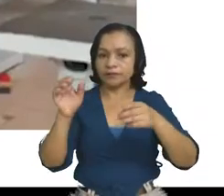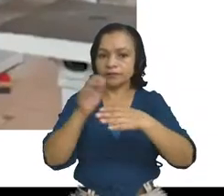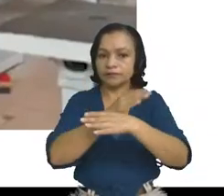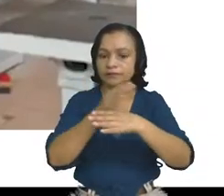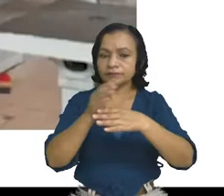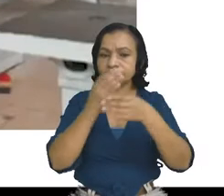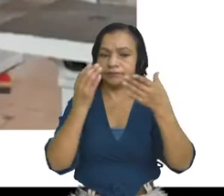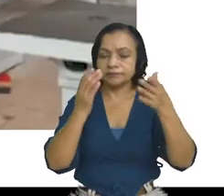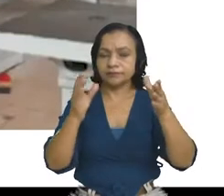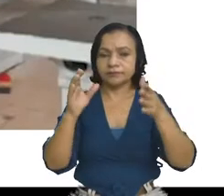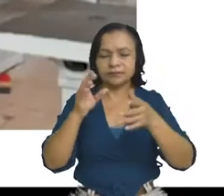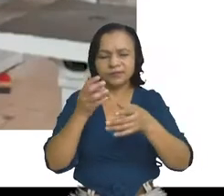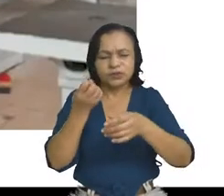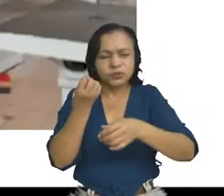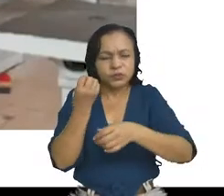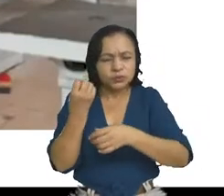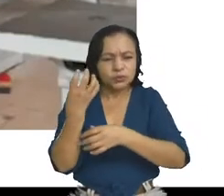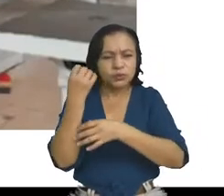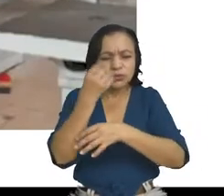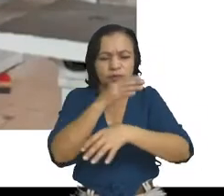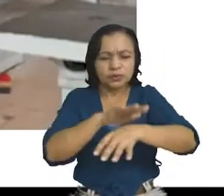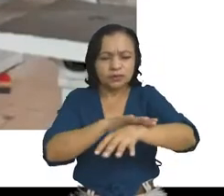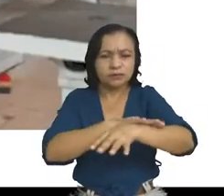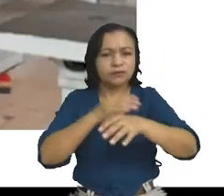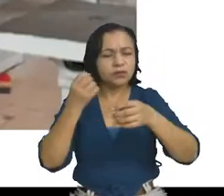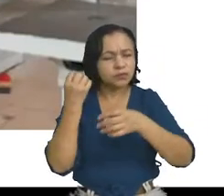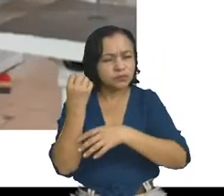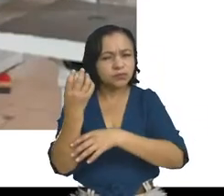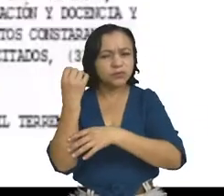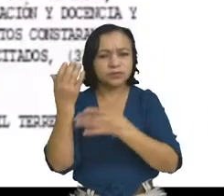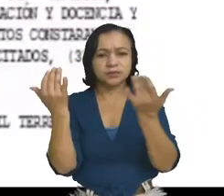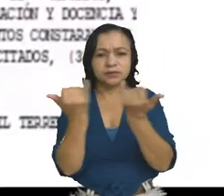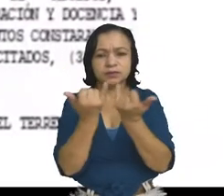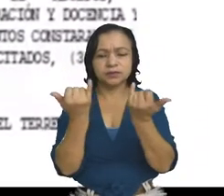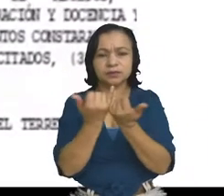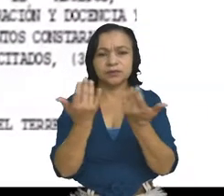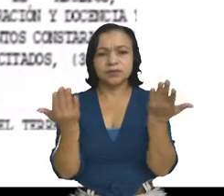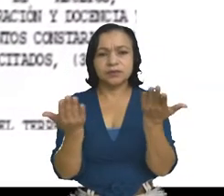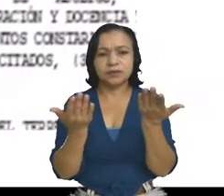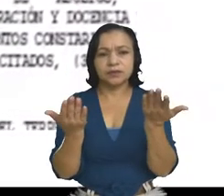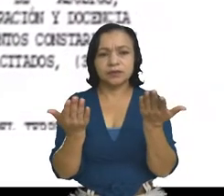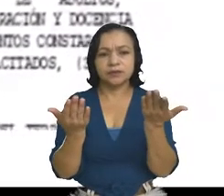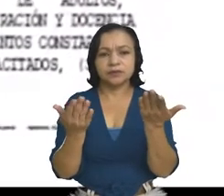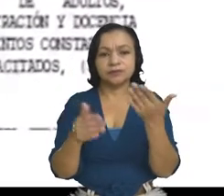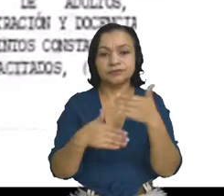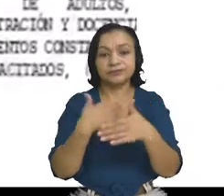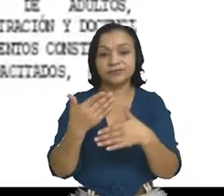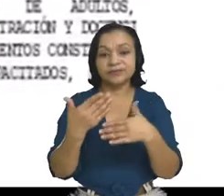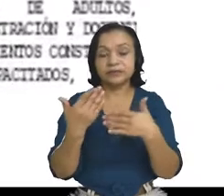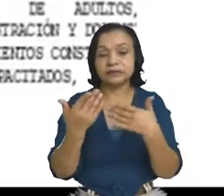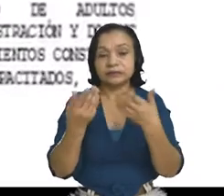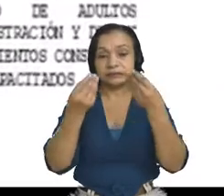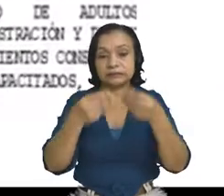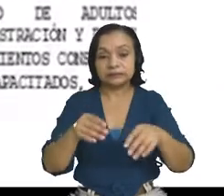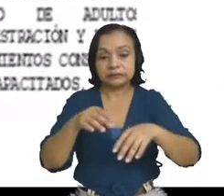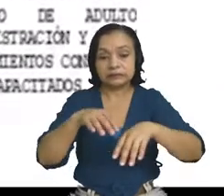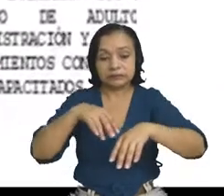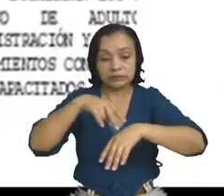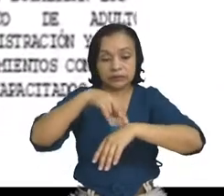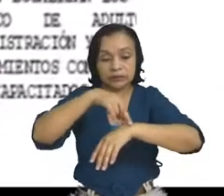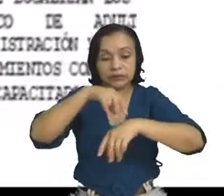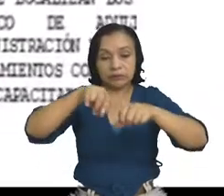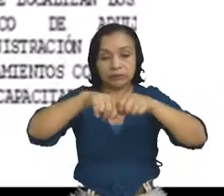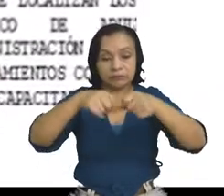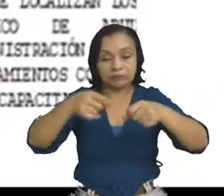para tratar el dolor, porque también hay que decirlo, algunos pacientes presentan, además de el proceso traumático de perder un miembro, usted mencionaba